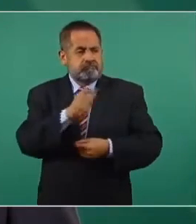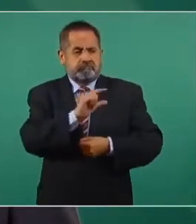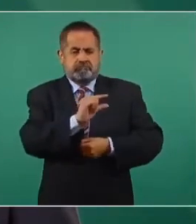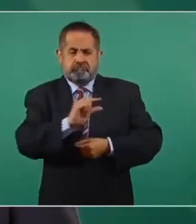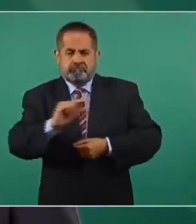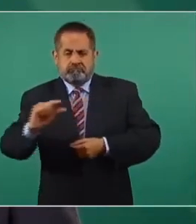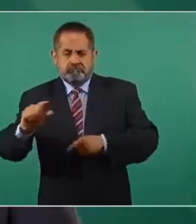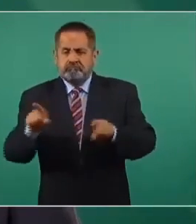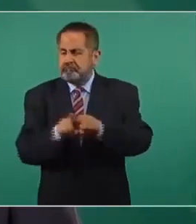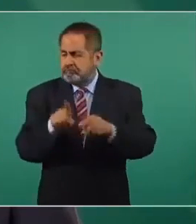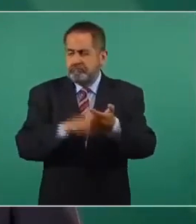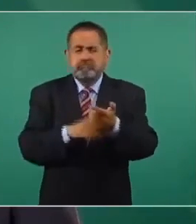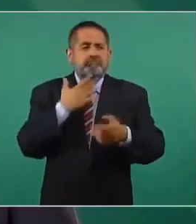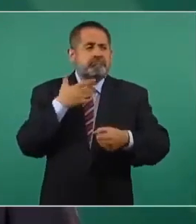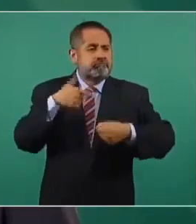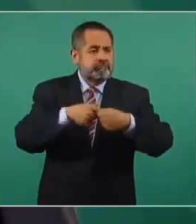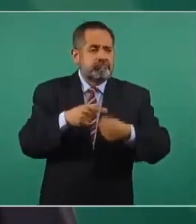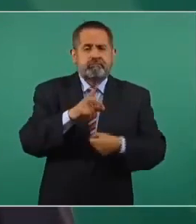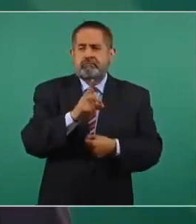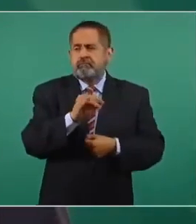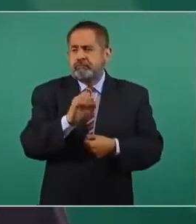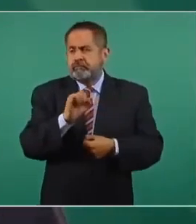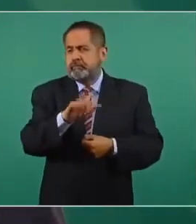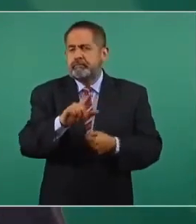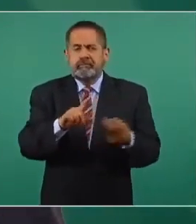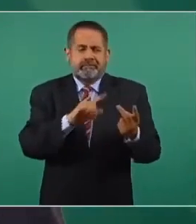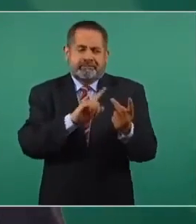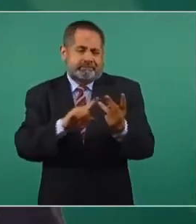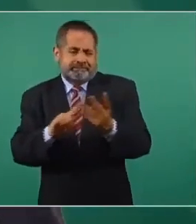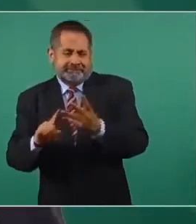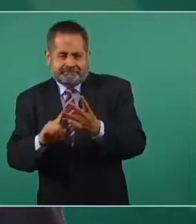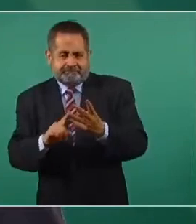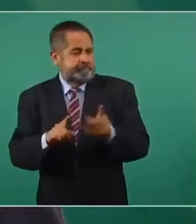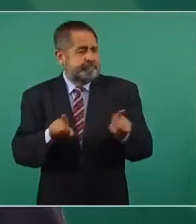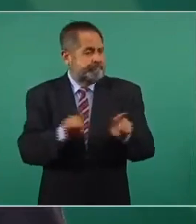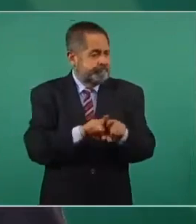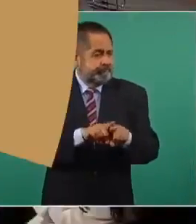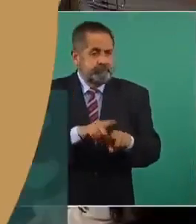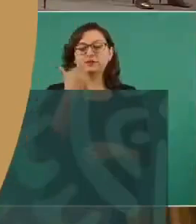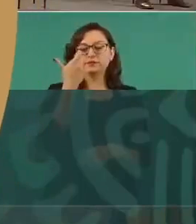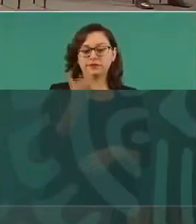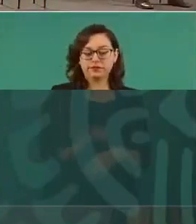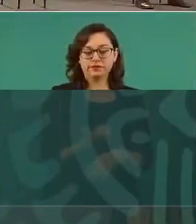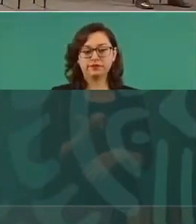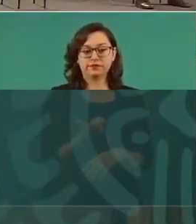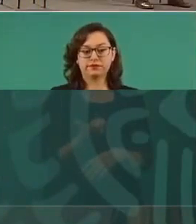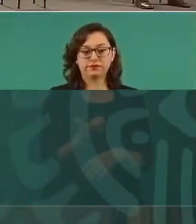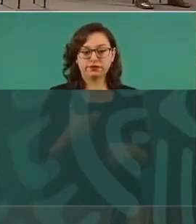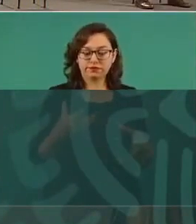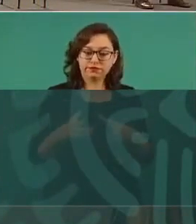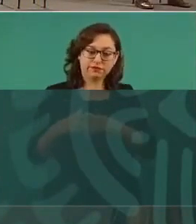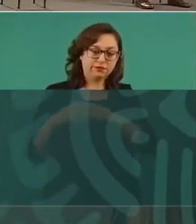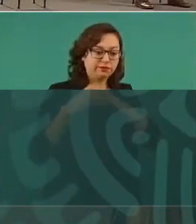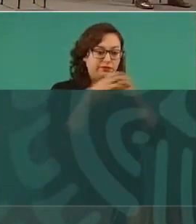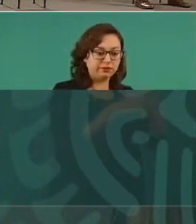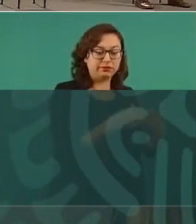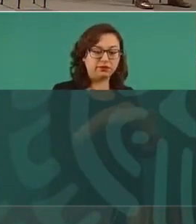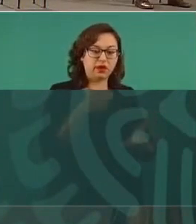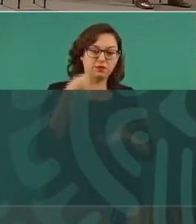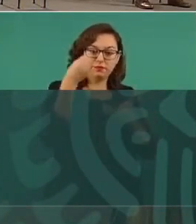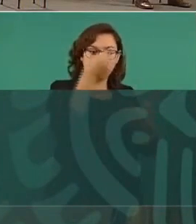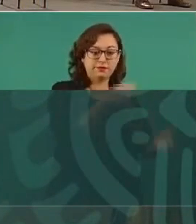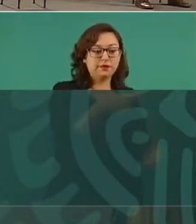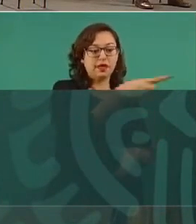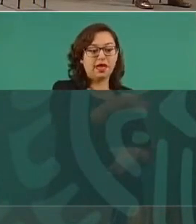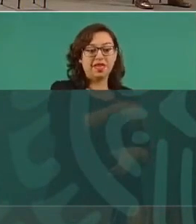del diésel y de otros derivados del petróleo. Este 27 de mayo, el